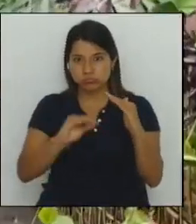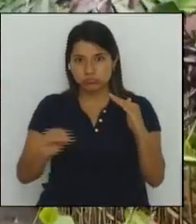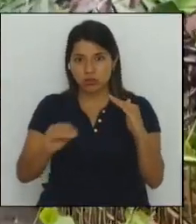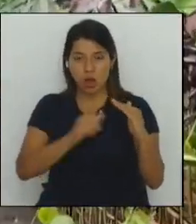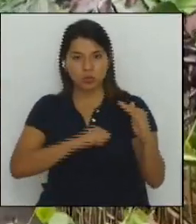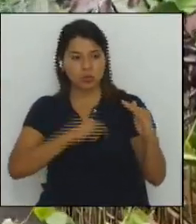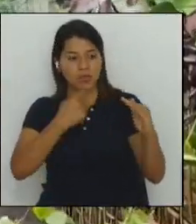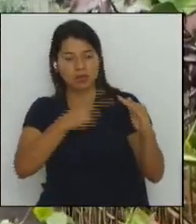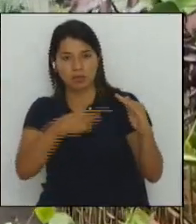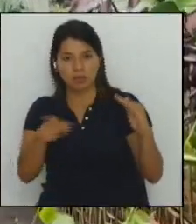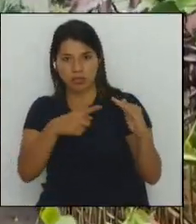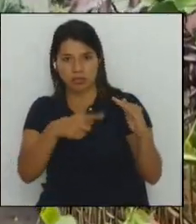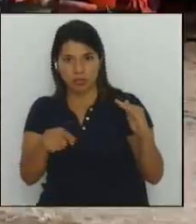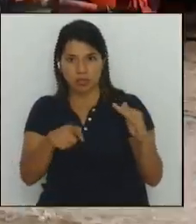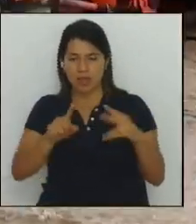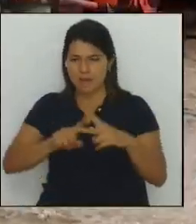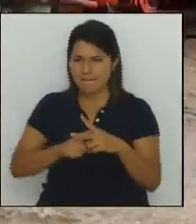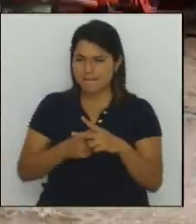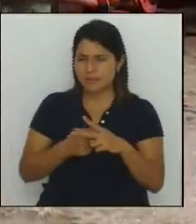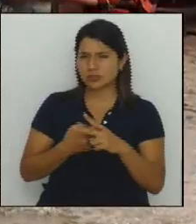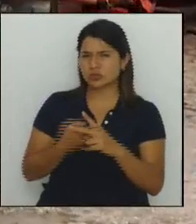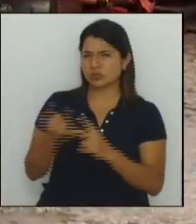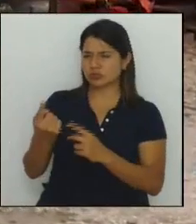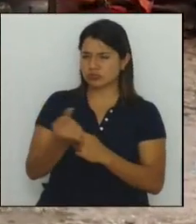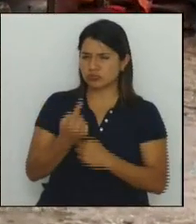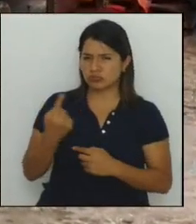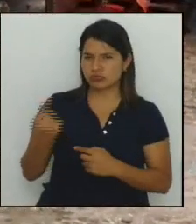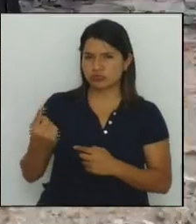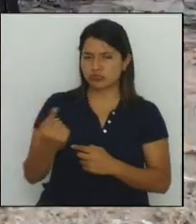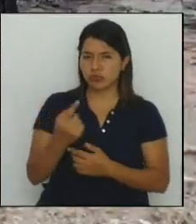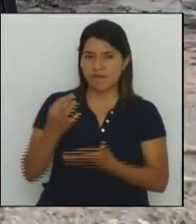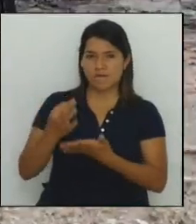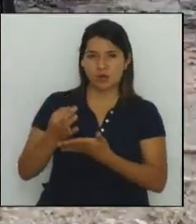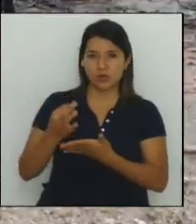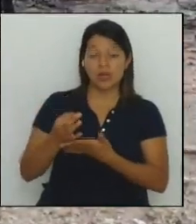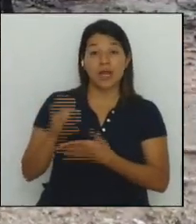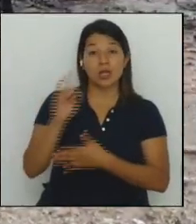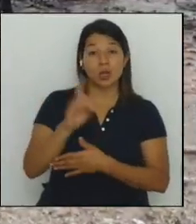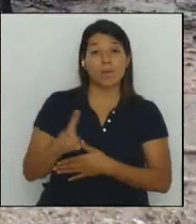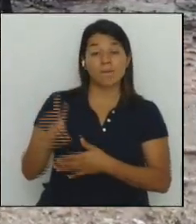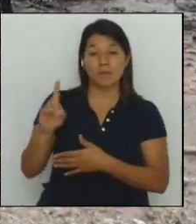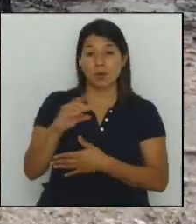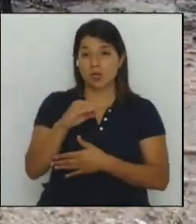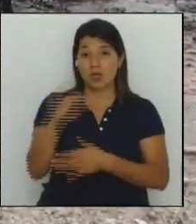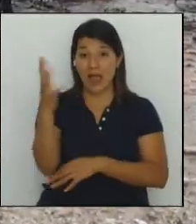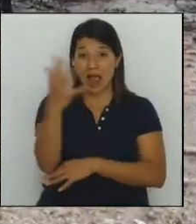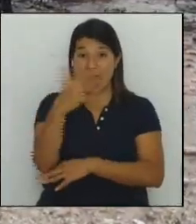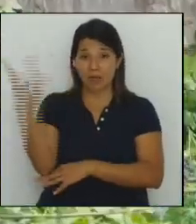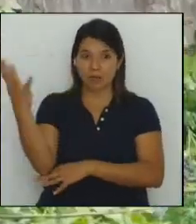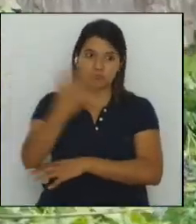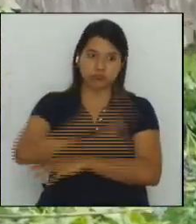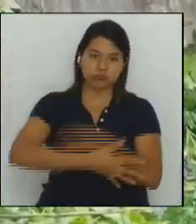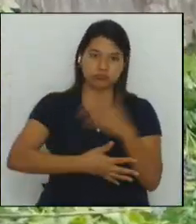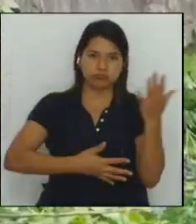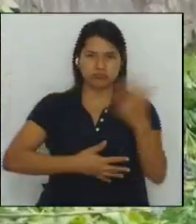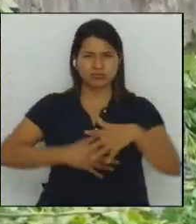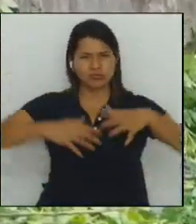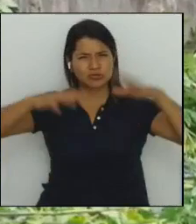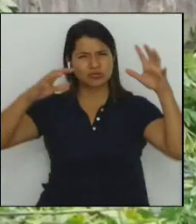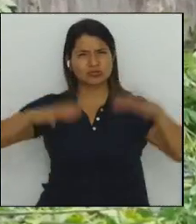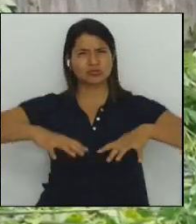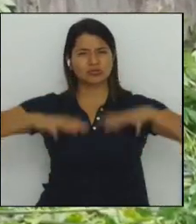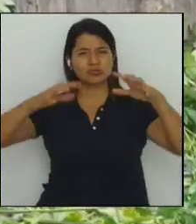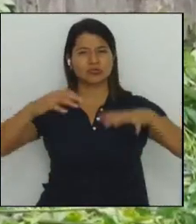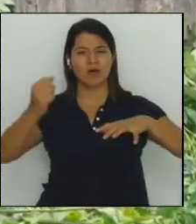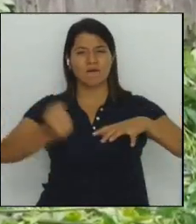a azotar la frontera entre Bangladesh y Birmania el domingo, arrancando árboles y provocando lluvias torrenciales en una región que acoge a cientos de